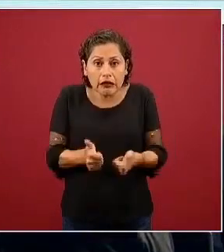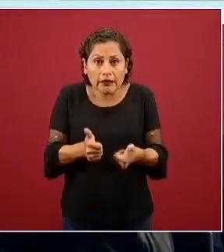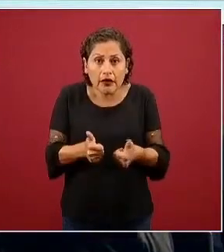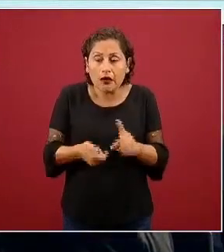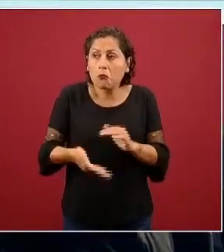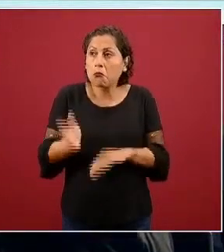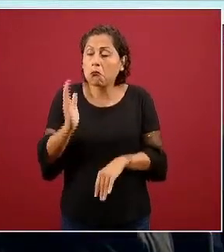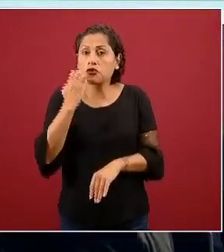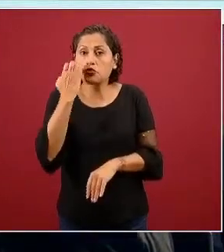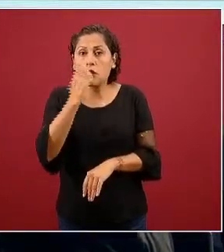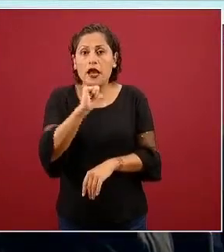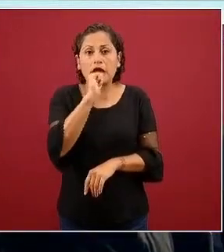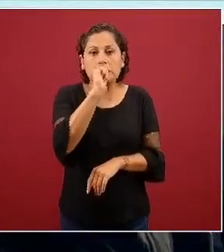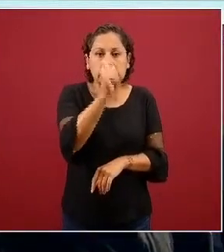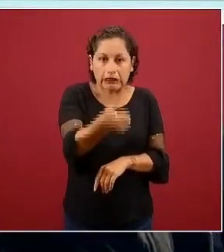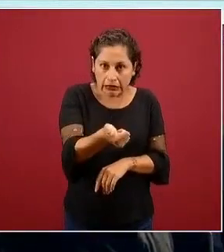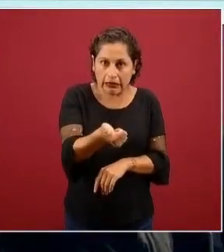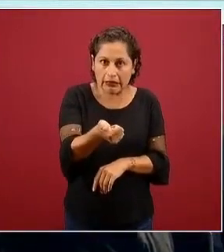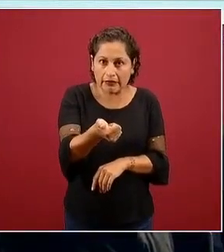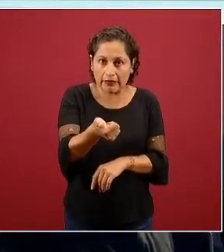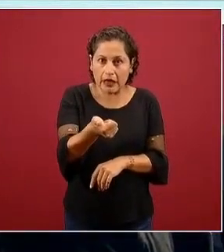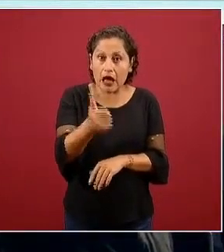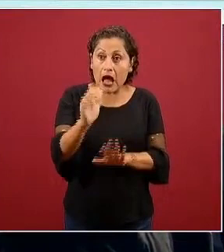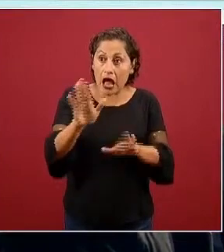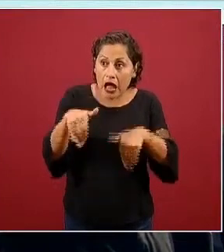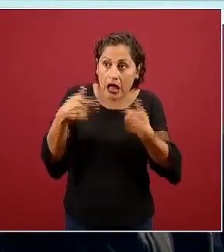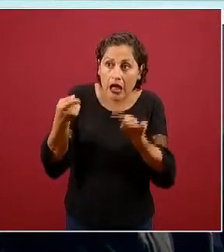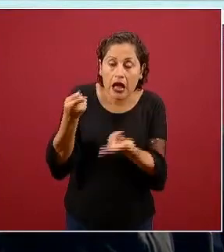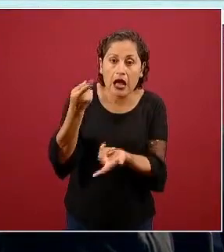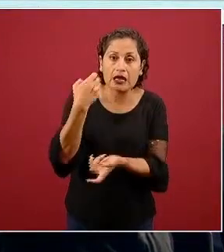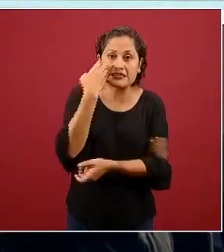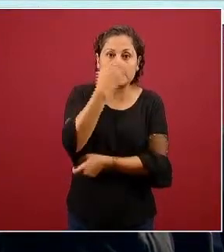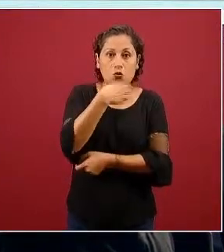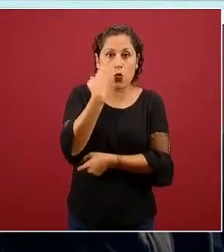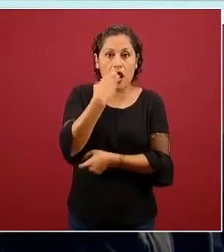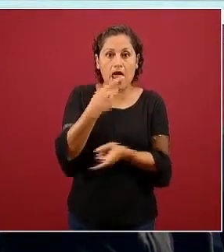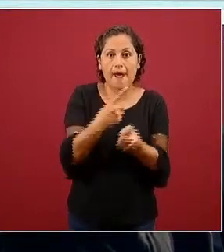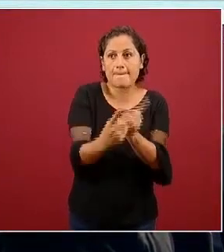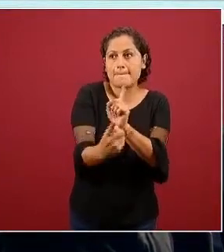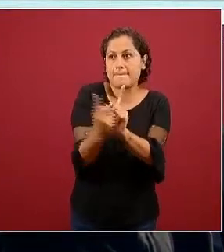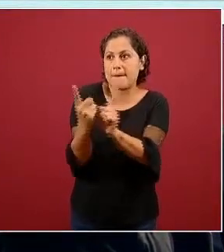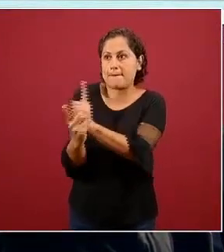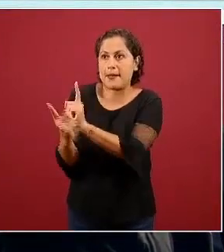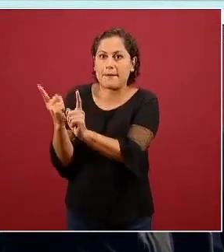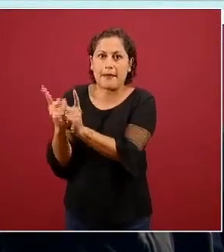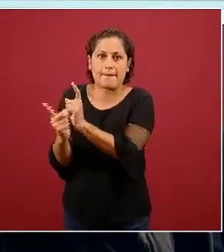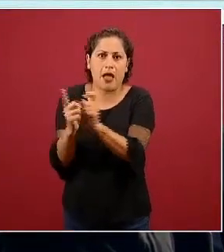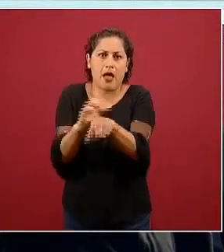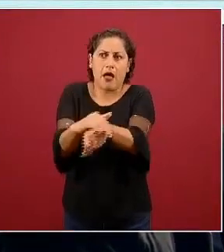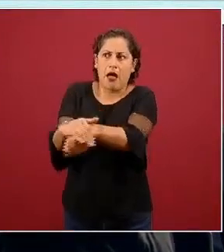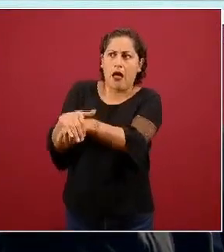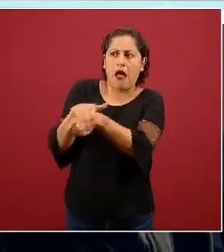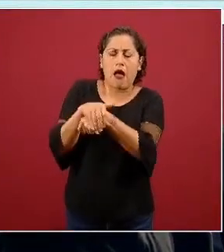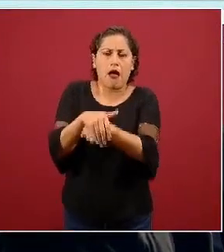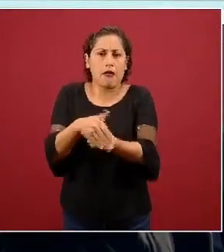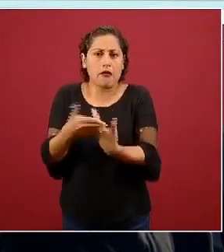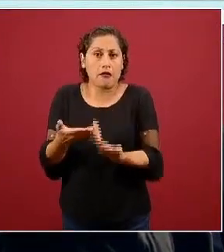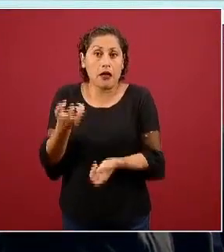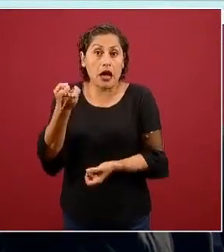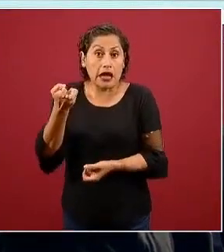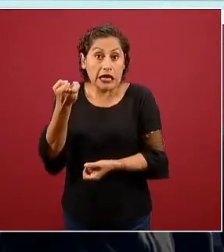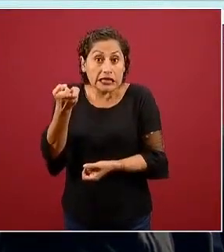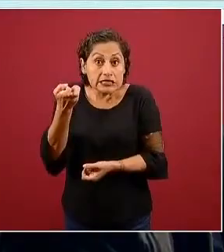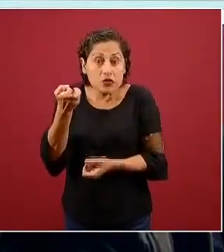actividades académicas y para socializar, que es una parte muy importante dentro de las escuelas. Desde hace más de